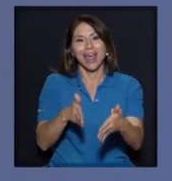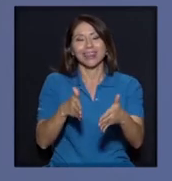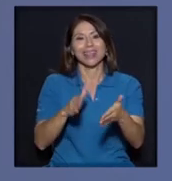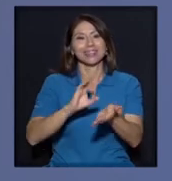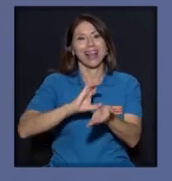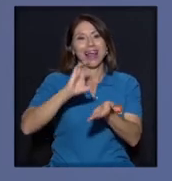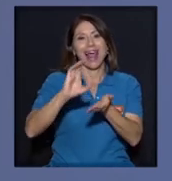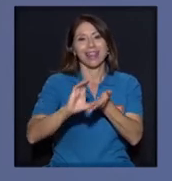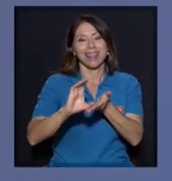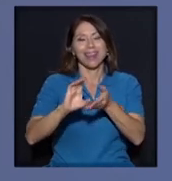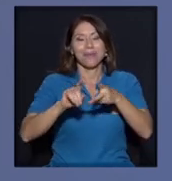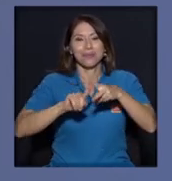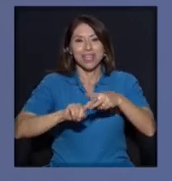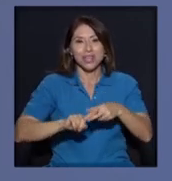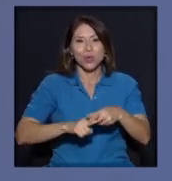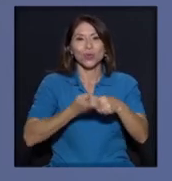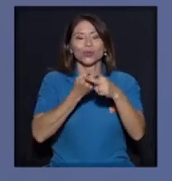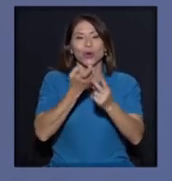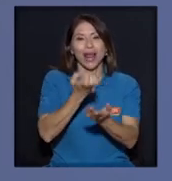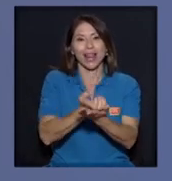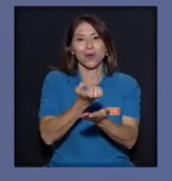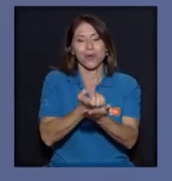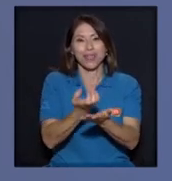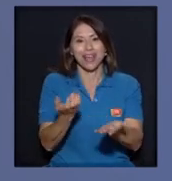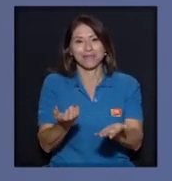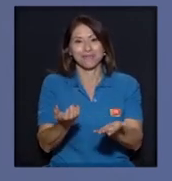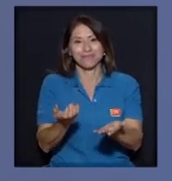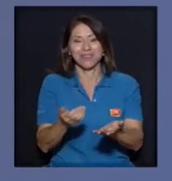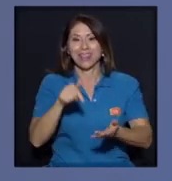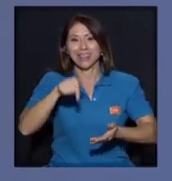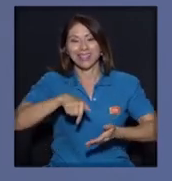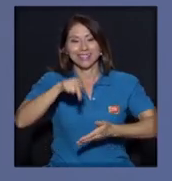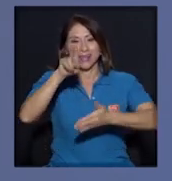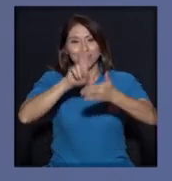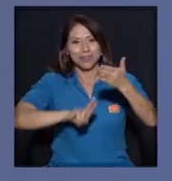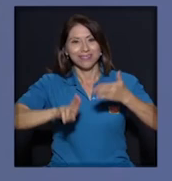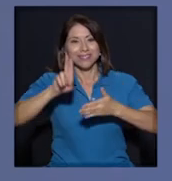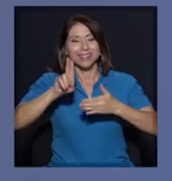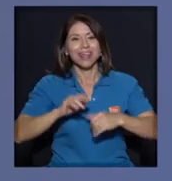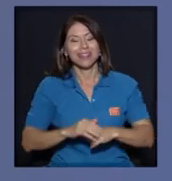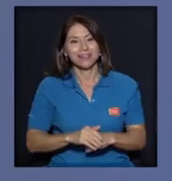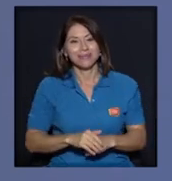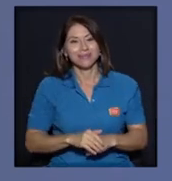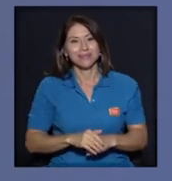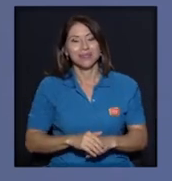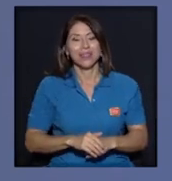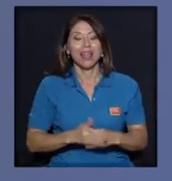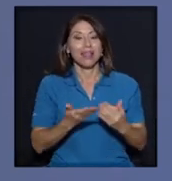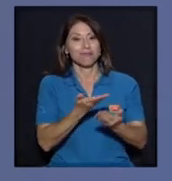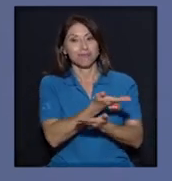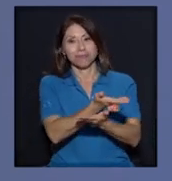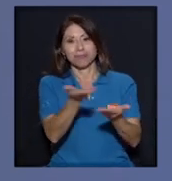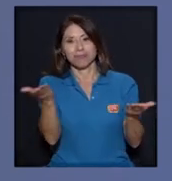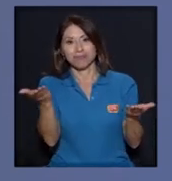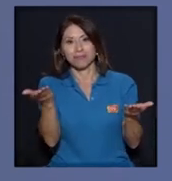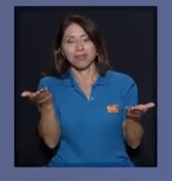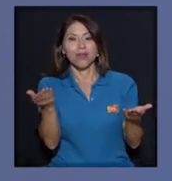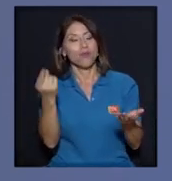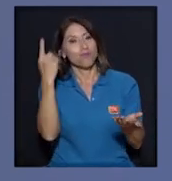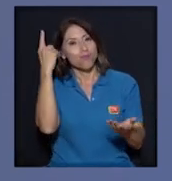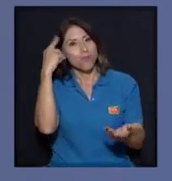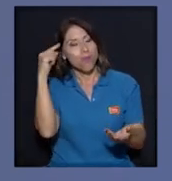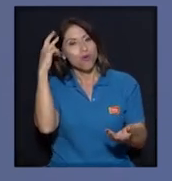de Introducción a la Economía de esta universidad, a quienes, por